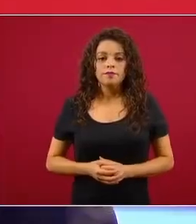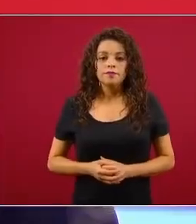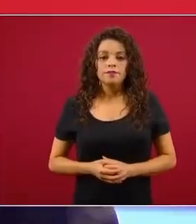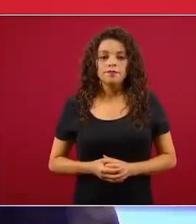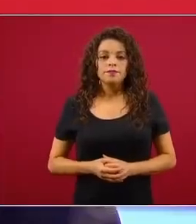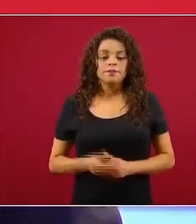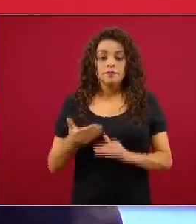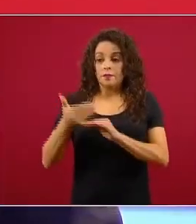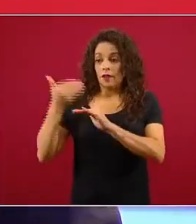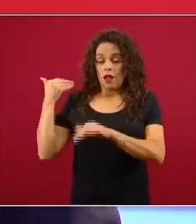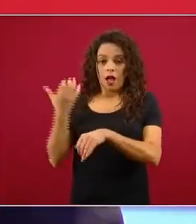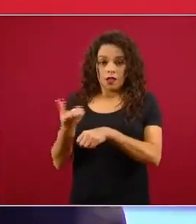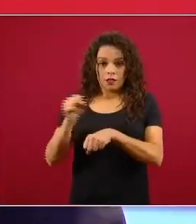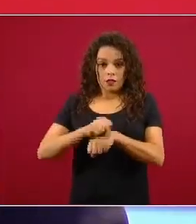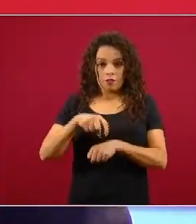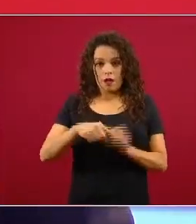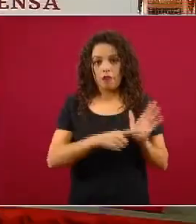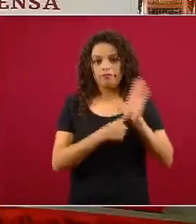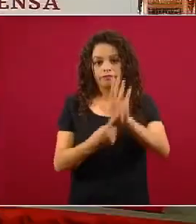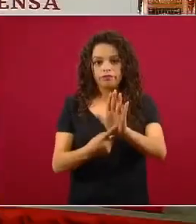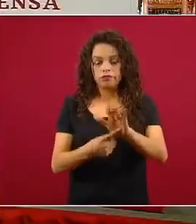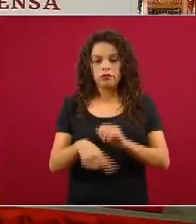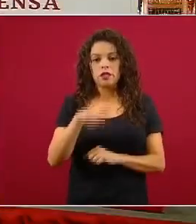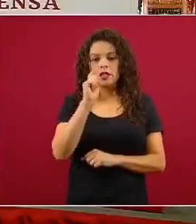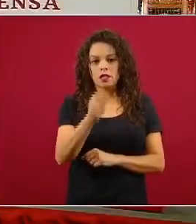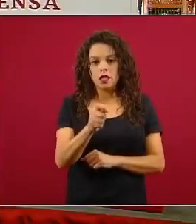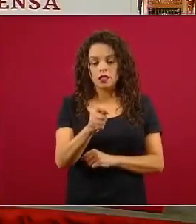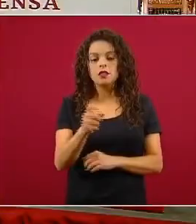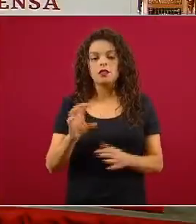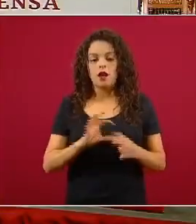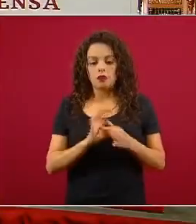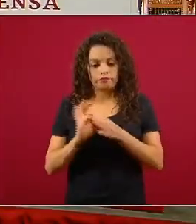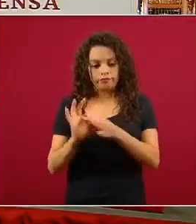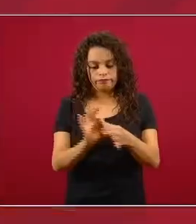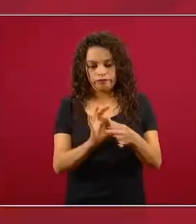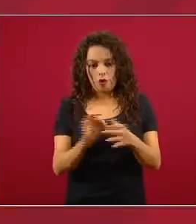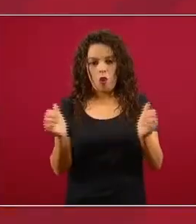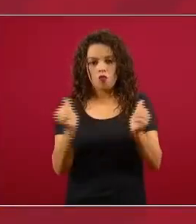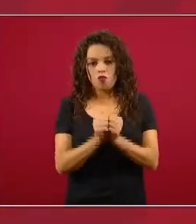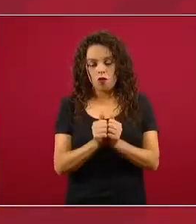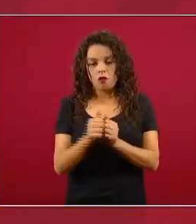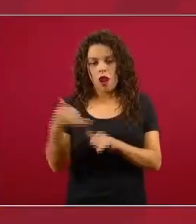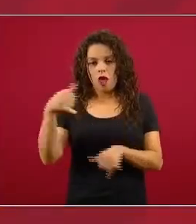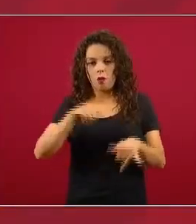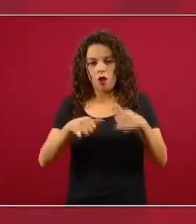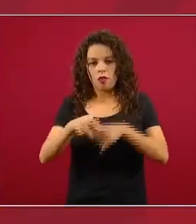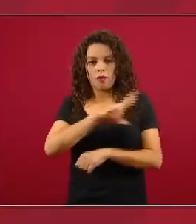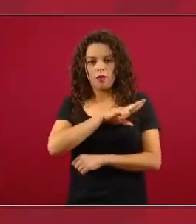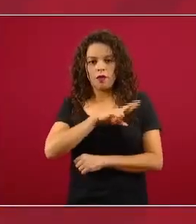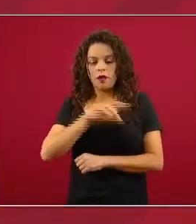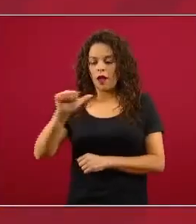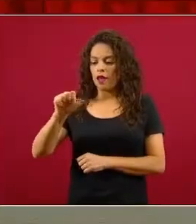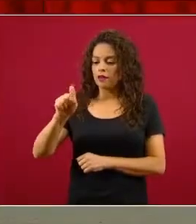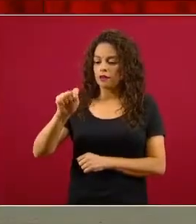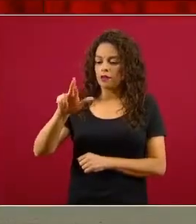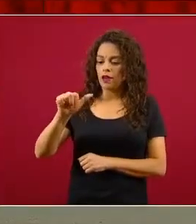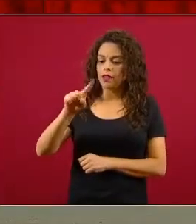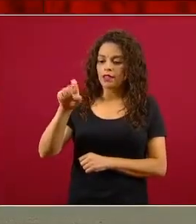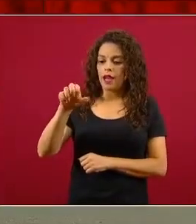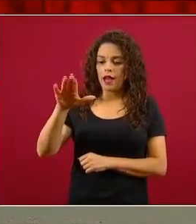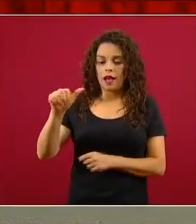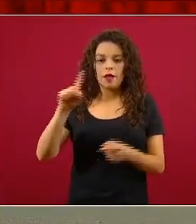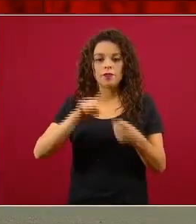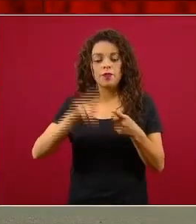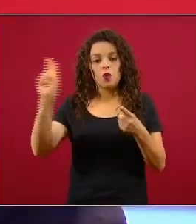ya varias semanas de una alianza entre un laboratorio privado, AstraZeneca, con la Universidad de Oxford, que